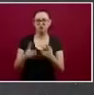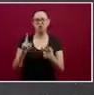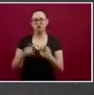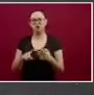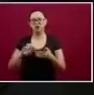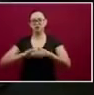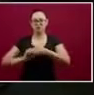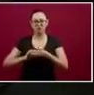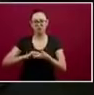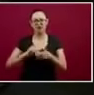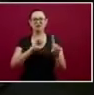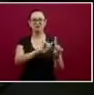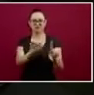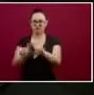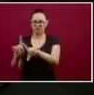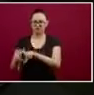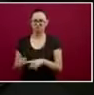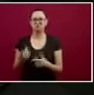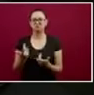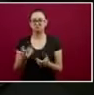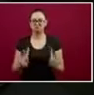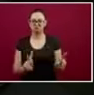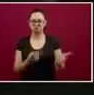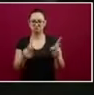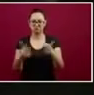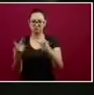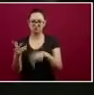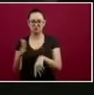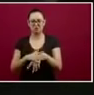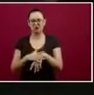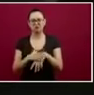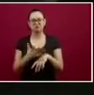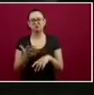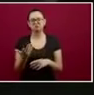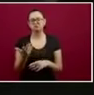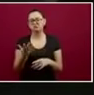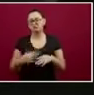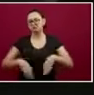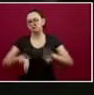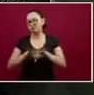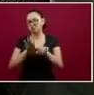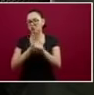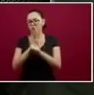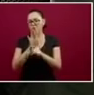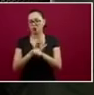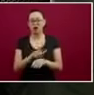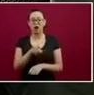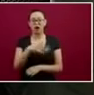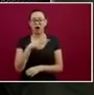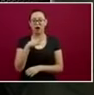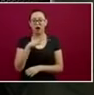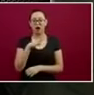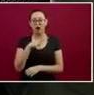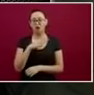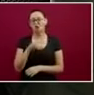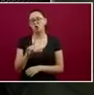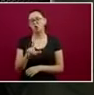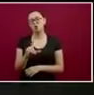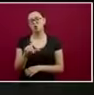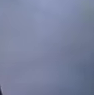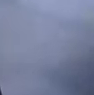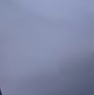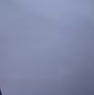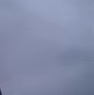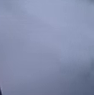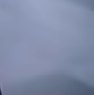sí se podría discutir o analizar, pero va en ese sentido, ¿no, Alejandro? De acuerdo. Bueno, maestro Ricardo Rodríguez, gracias. Gracias